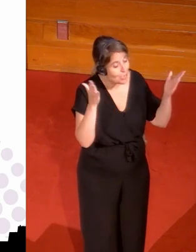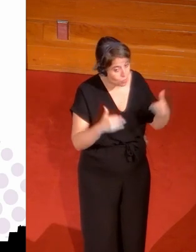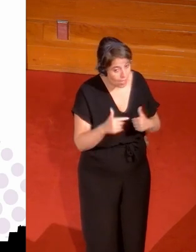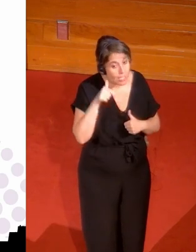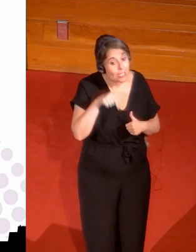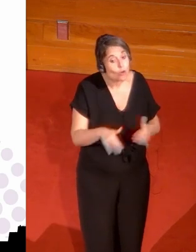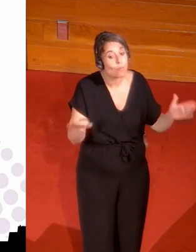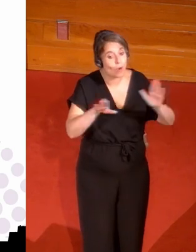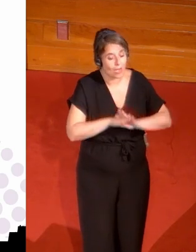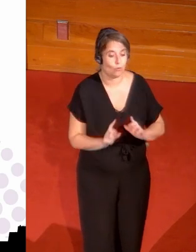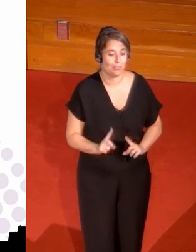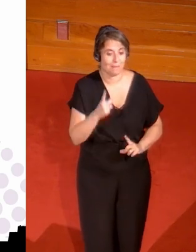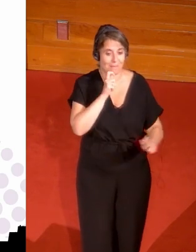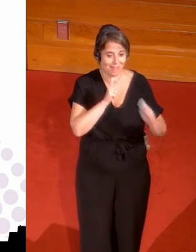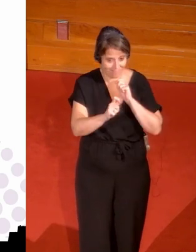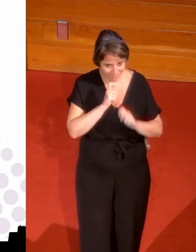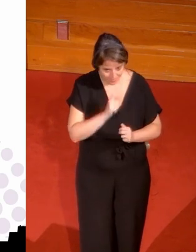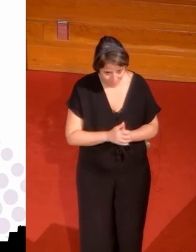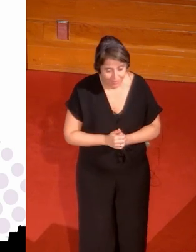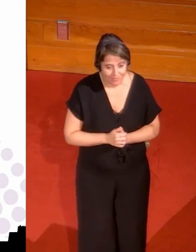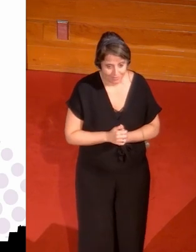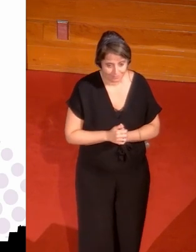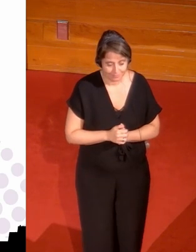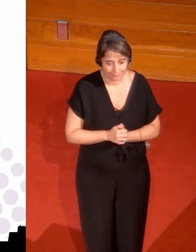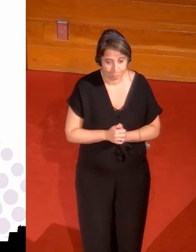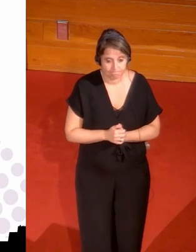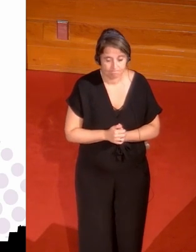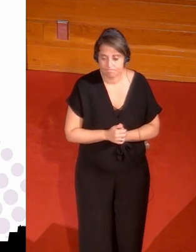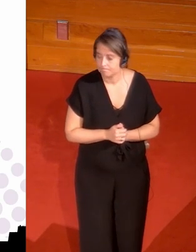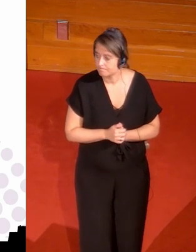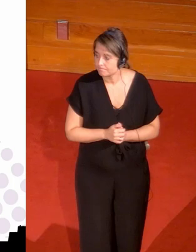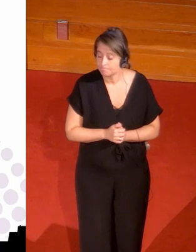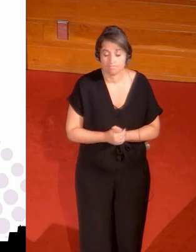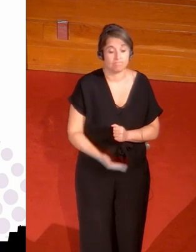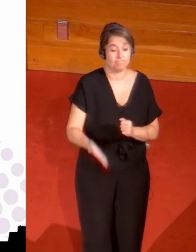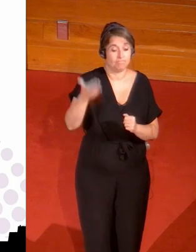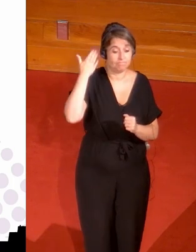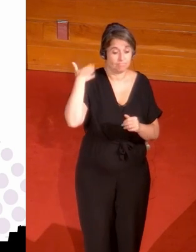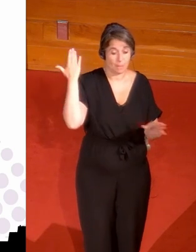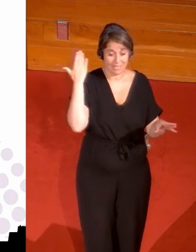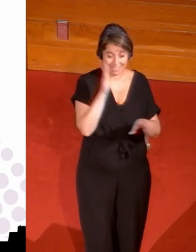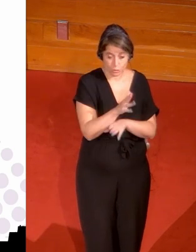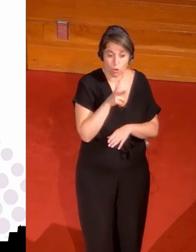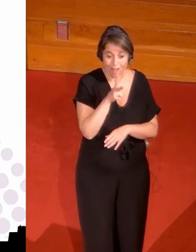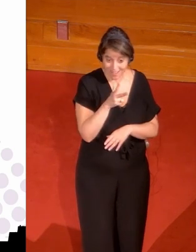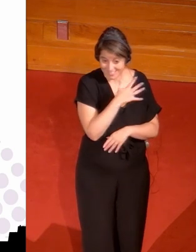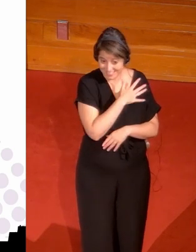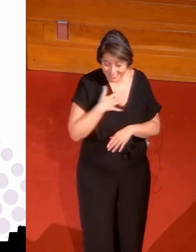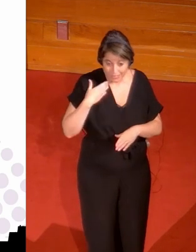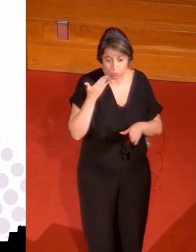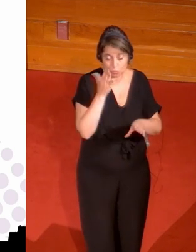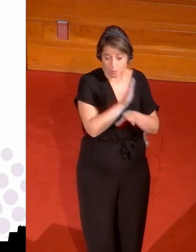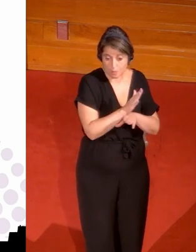esta noche no se habrá enfrentado a una entrevista comprometida y la vez anterior que se presentó que quiso presentarse a